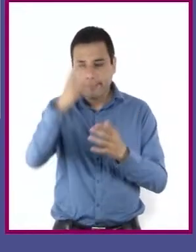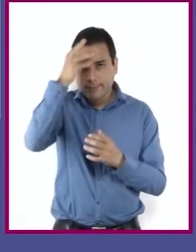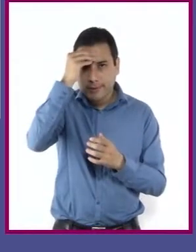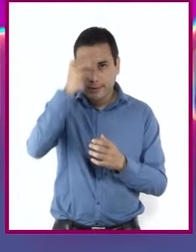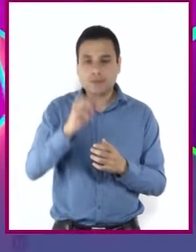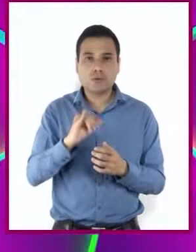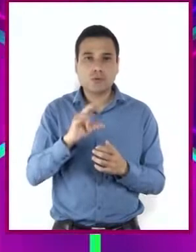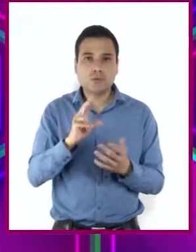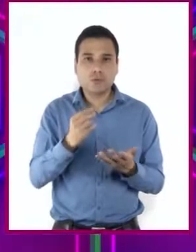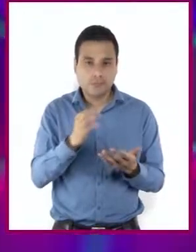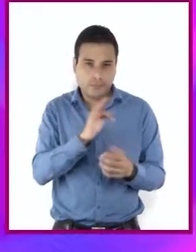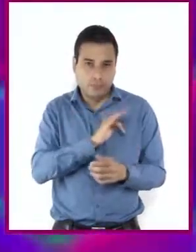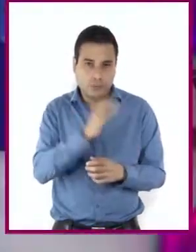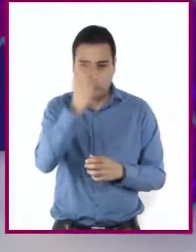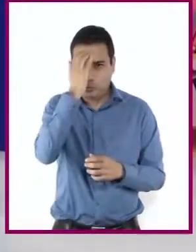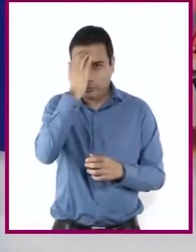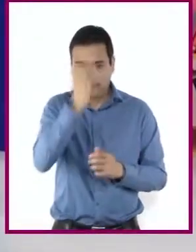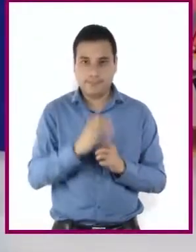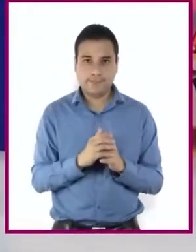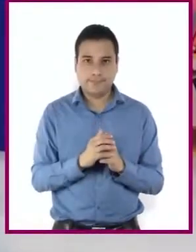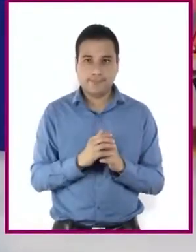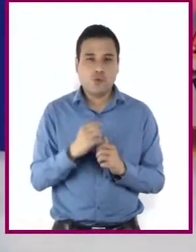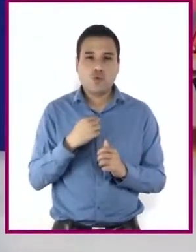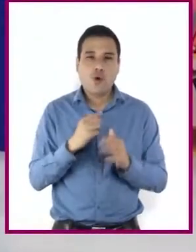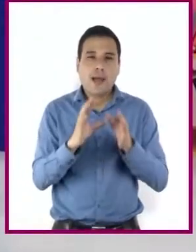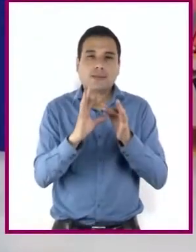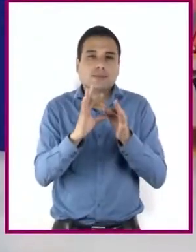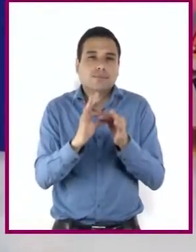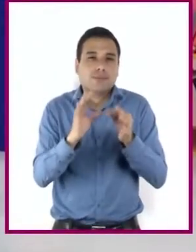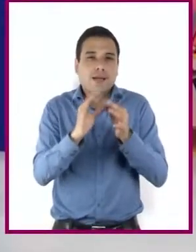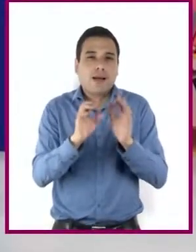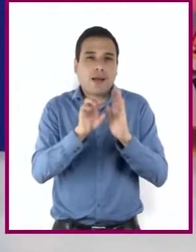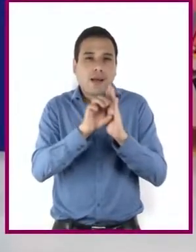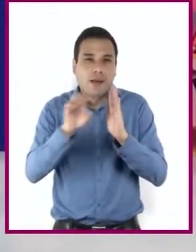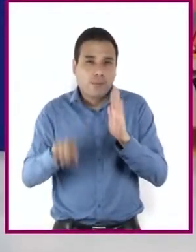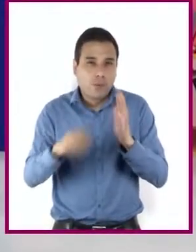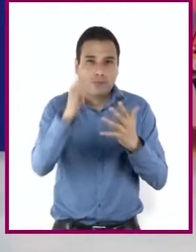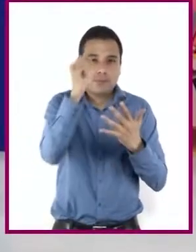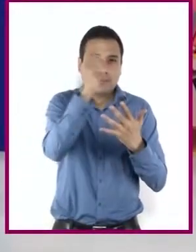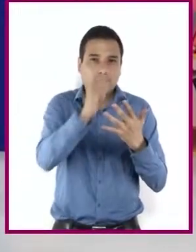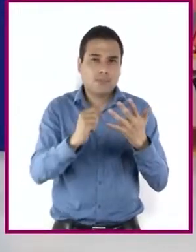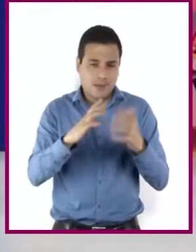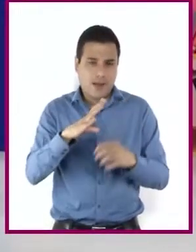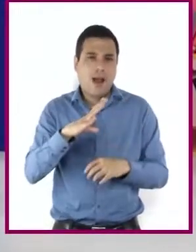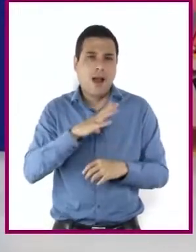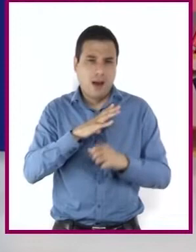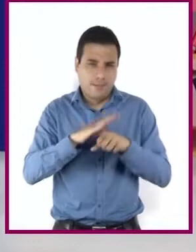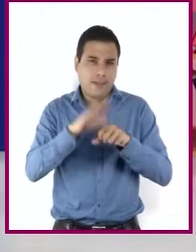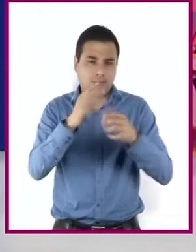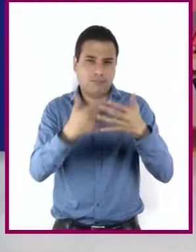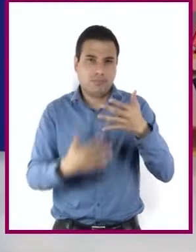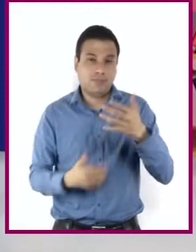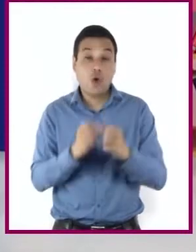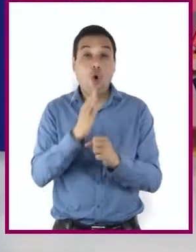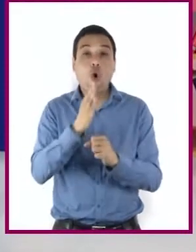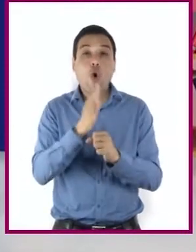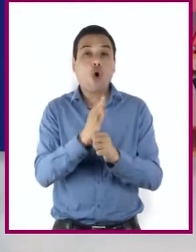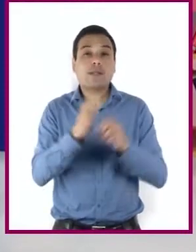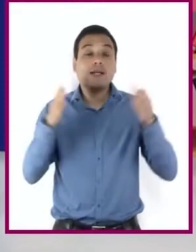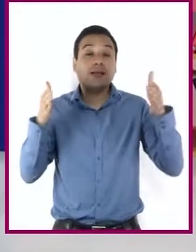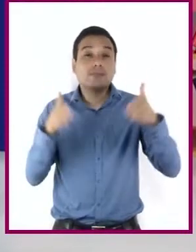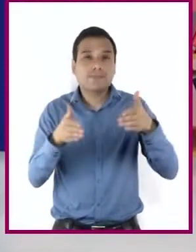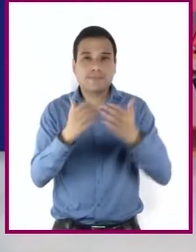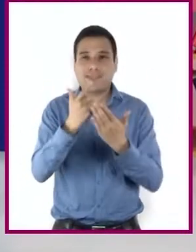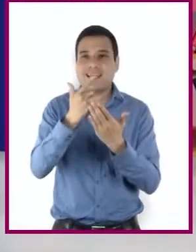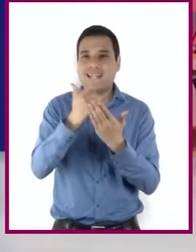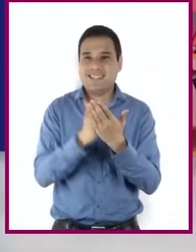determinada. Hemos mencionado algunos, pero hay otros. En esta ocasión nos centraremos en la lista de